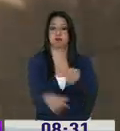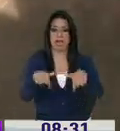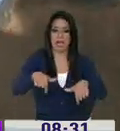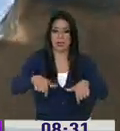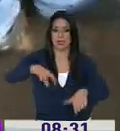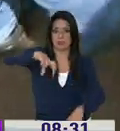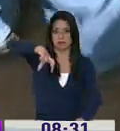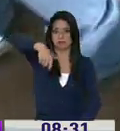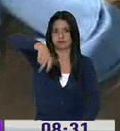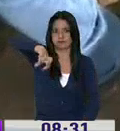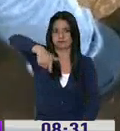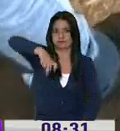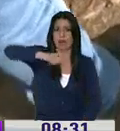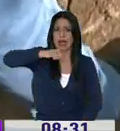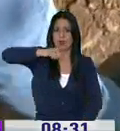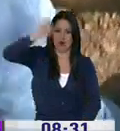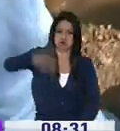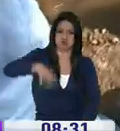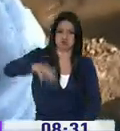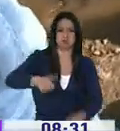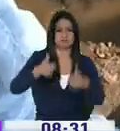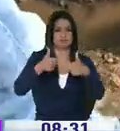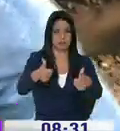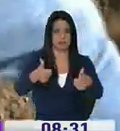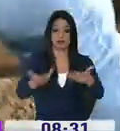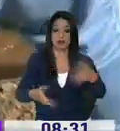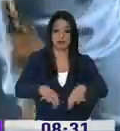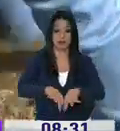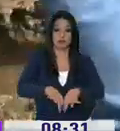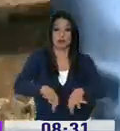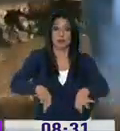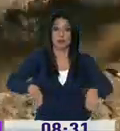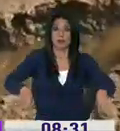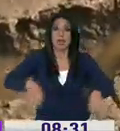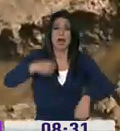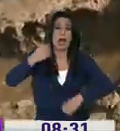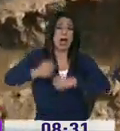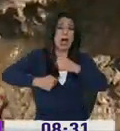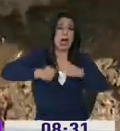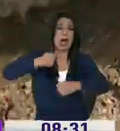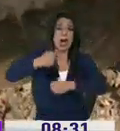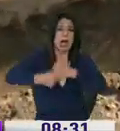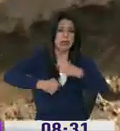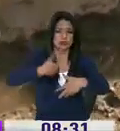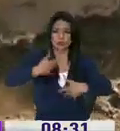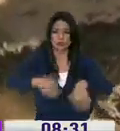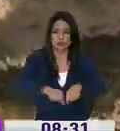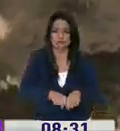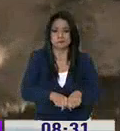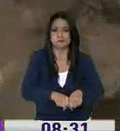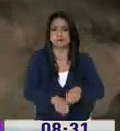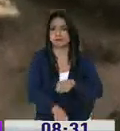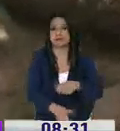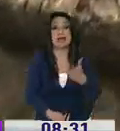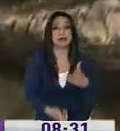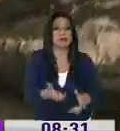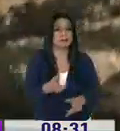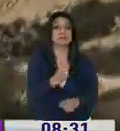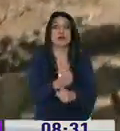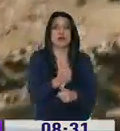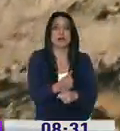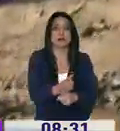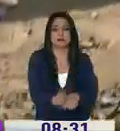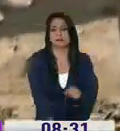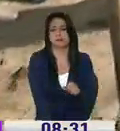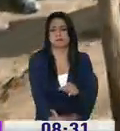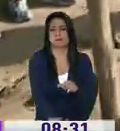agua entonces creo que fue ya la tubería los años que destruyeron desgastado en la tubería entonces más